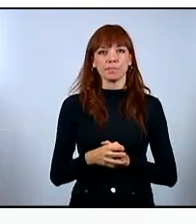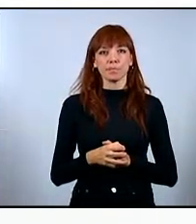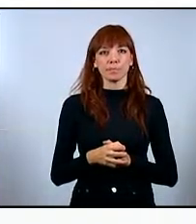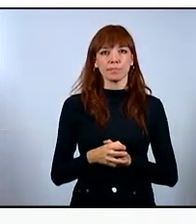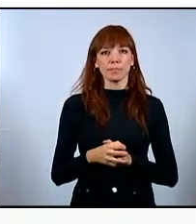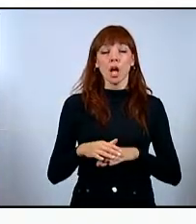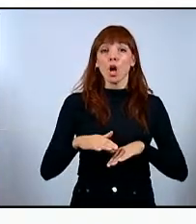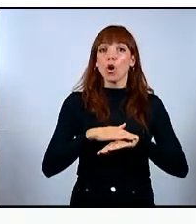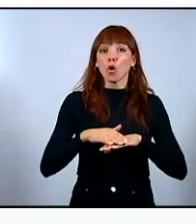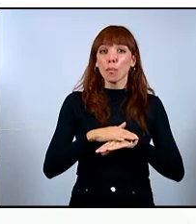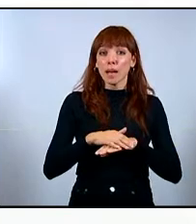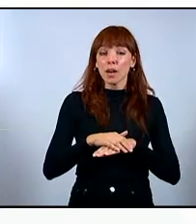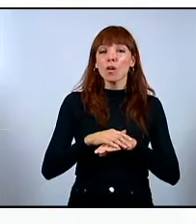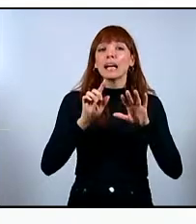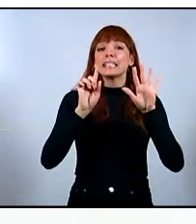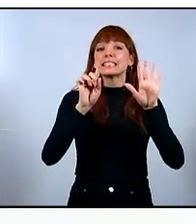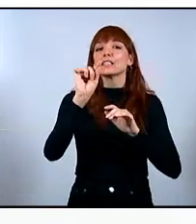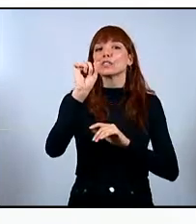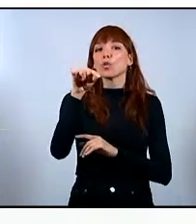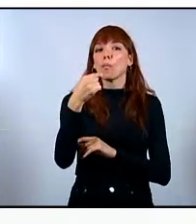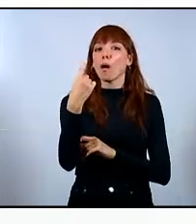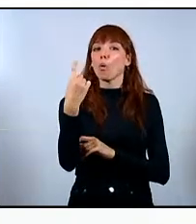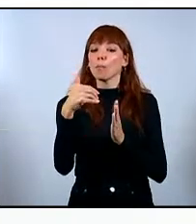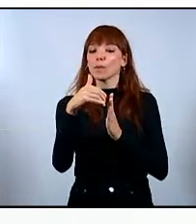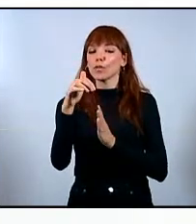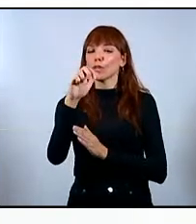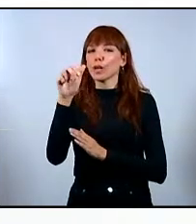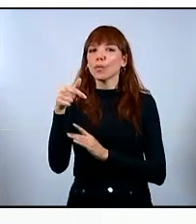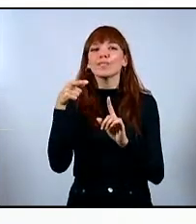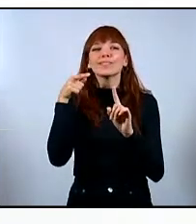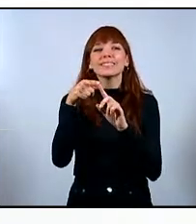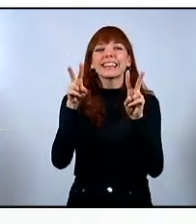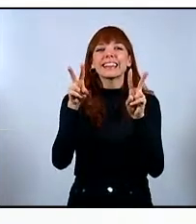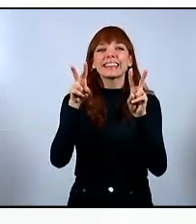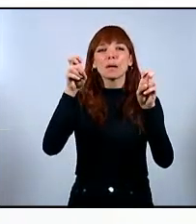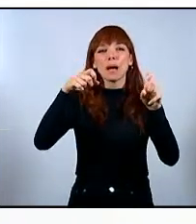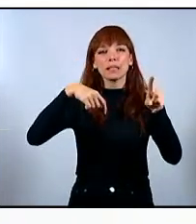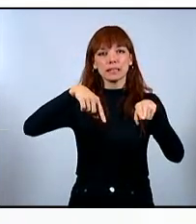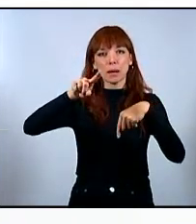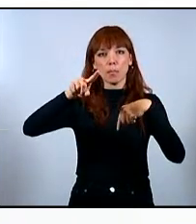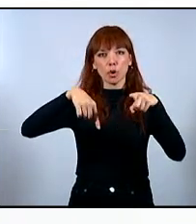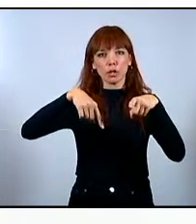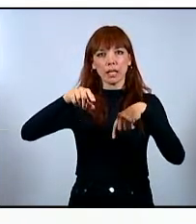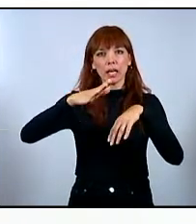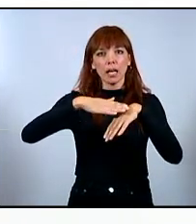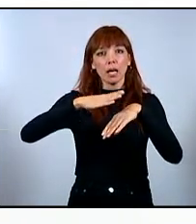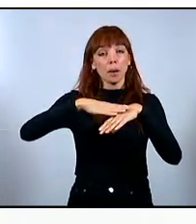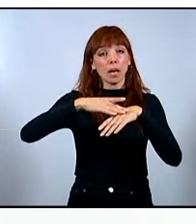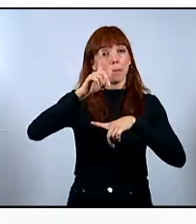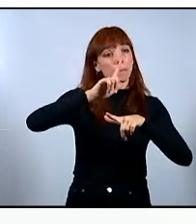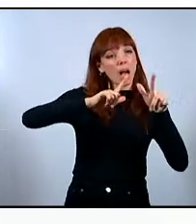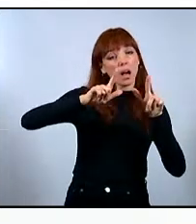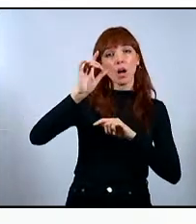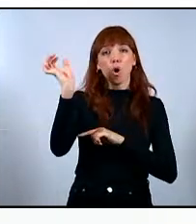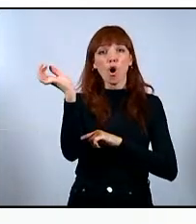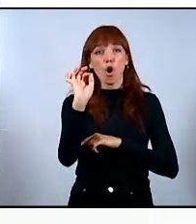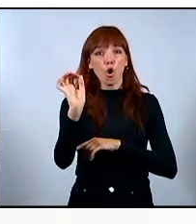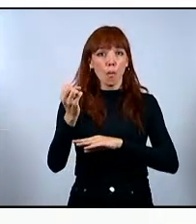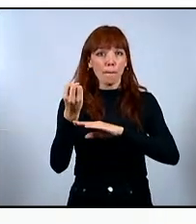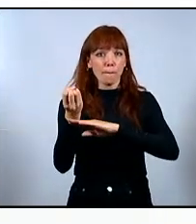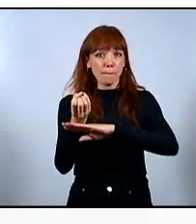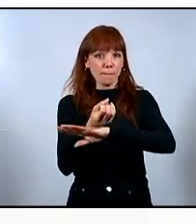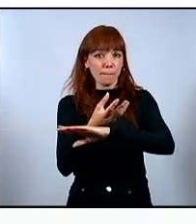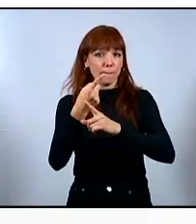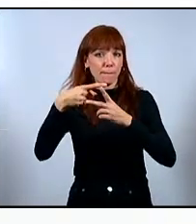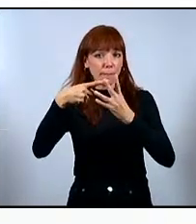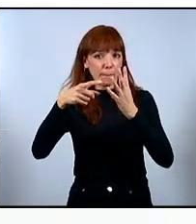aprobado 6,1 millones de euros para la transformación de flotas de transporte de viajeros y de mercancías de empresas privadas